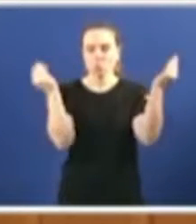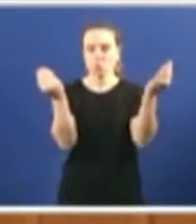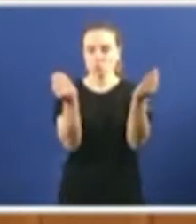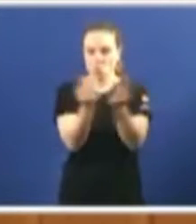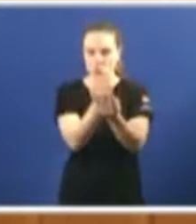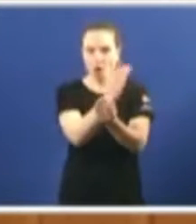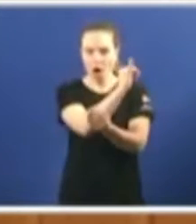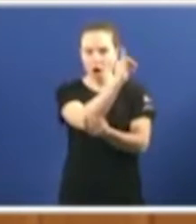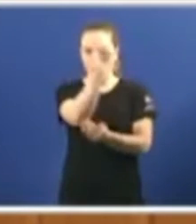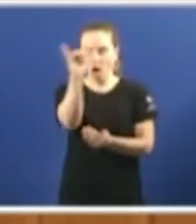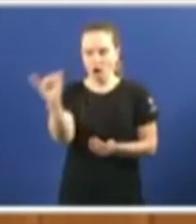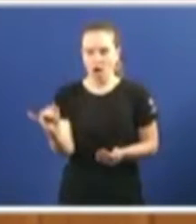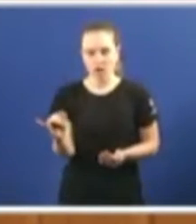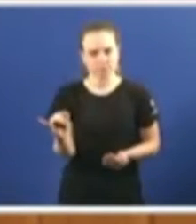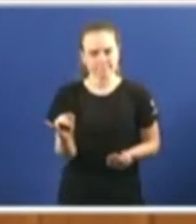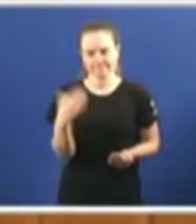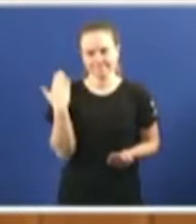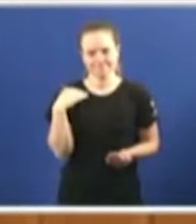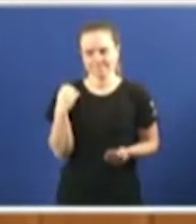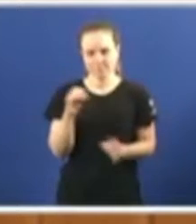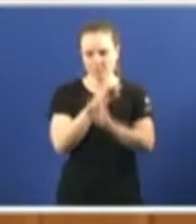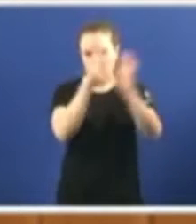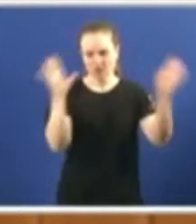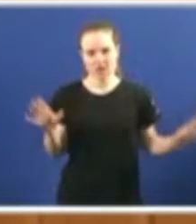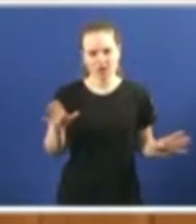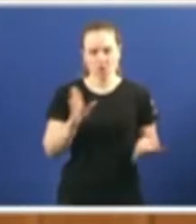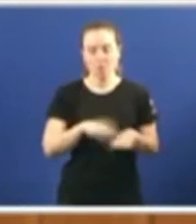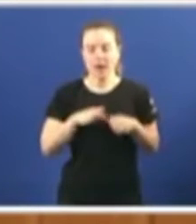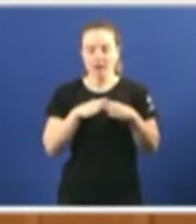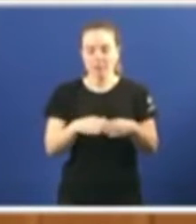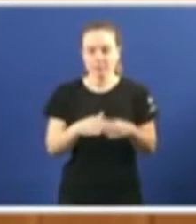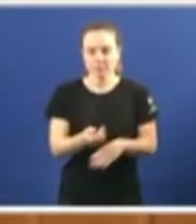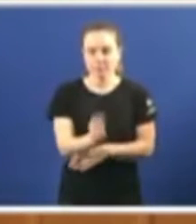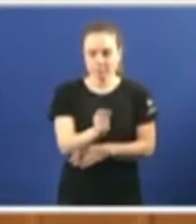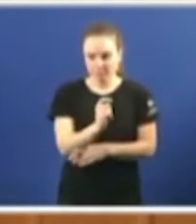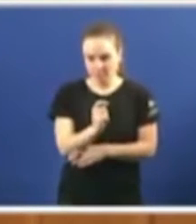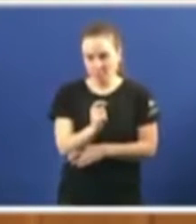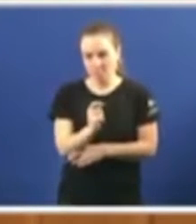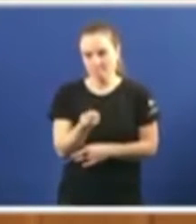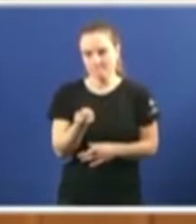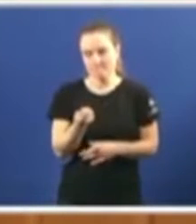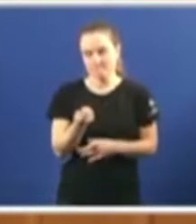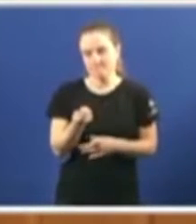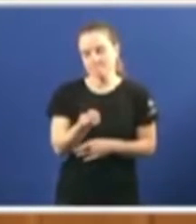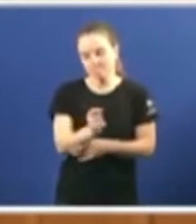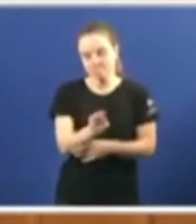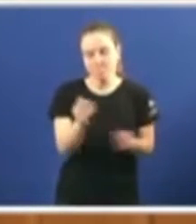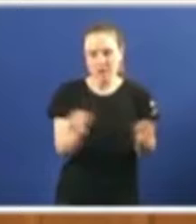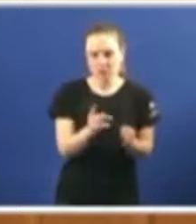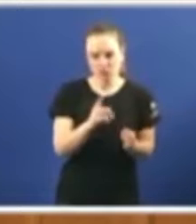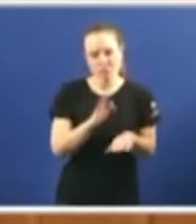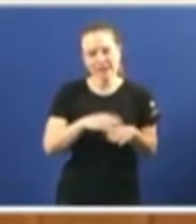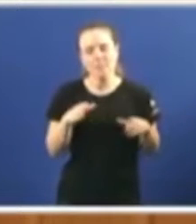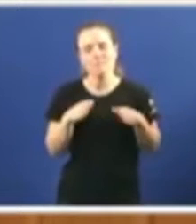dúas cousas. Por unha banda, non serve para reducir o esforzo pesqueiro, pero sí para acadar reducións de ata o 30% das flotas